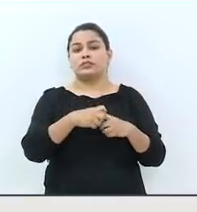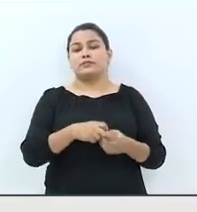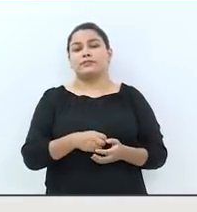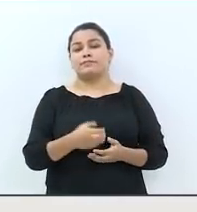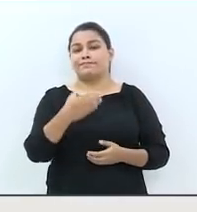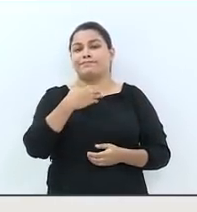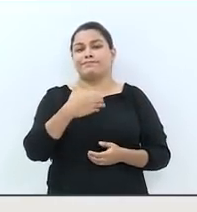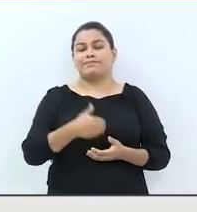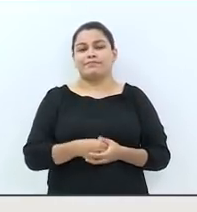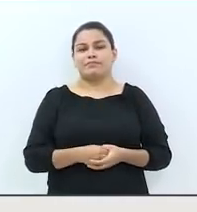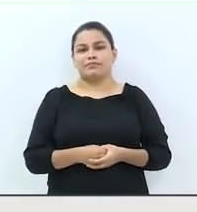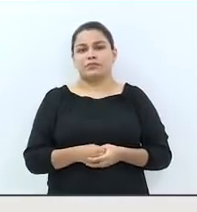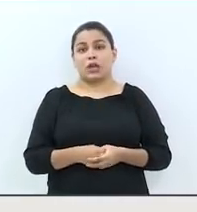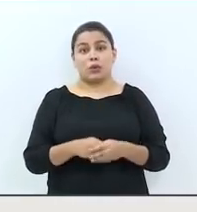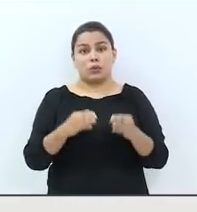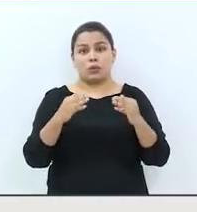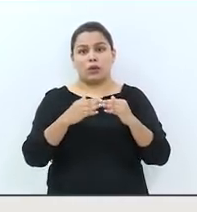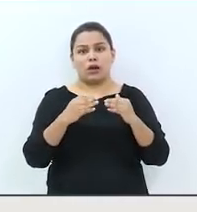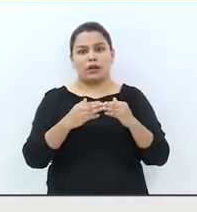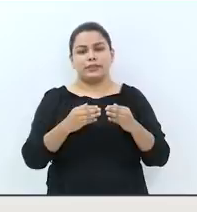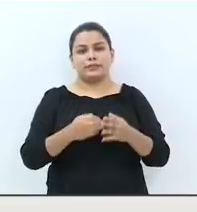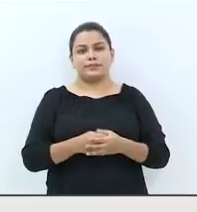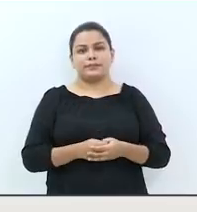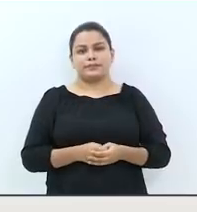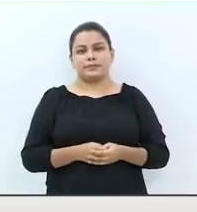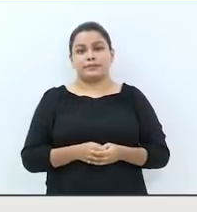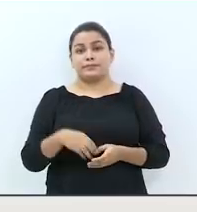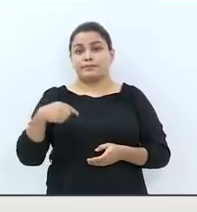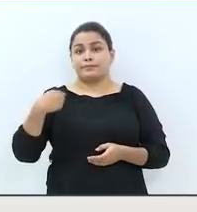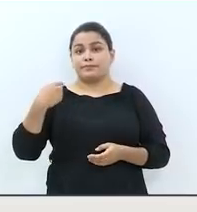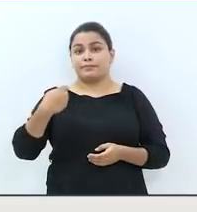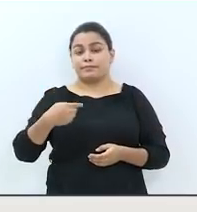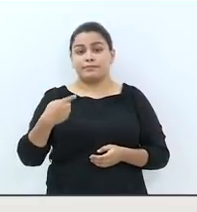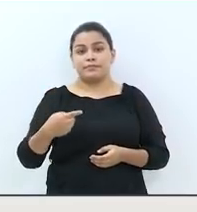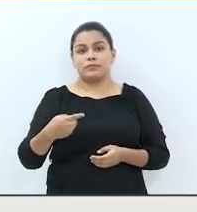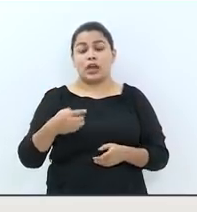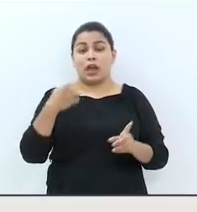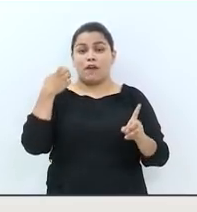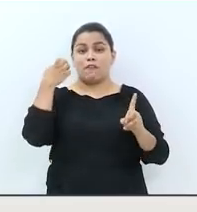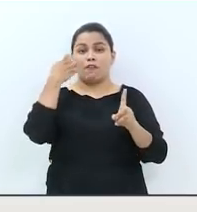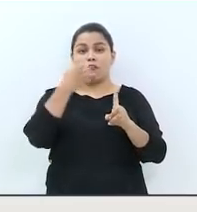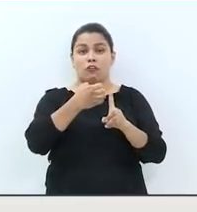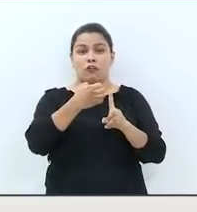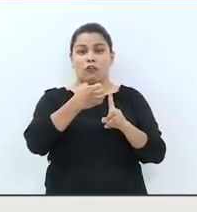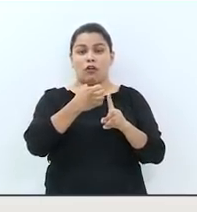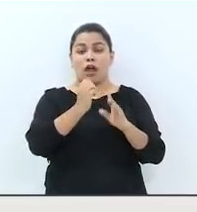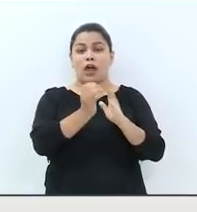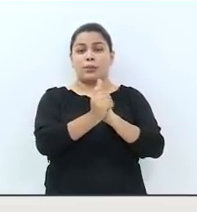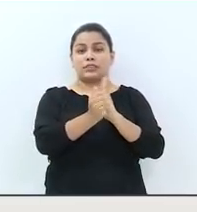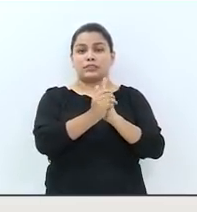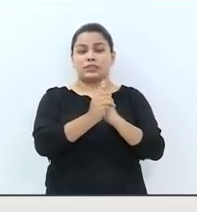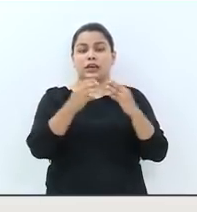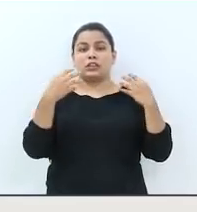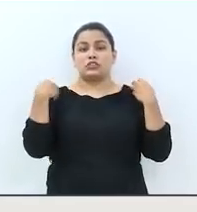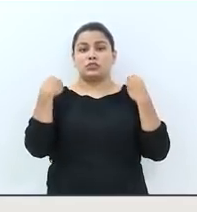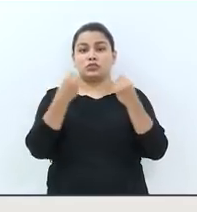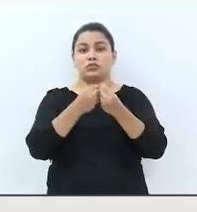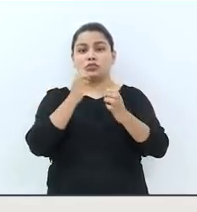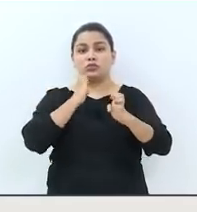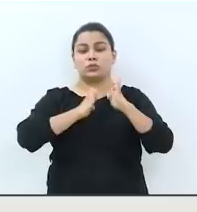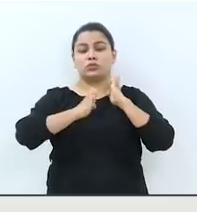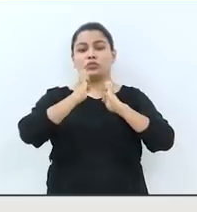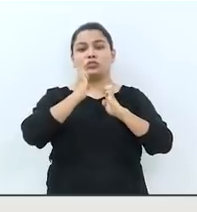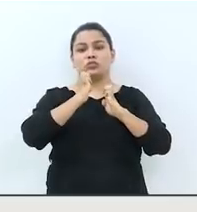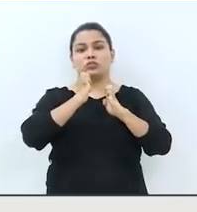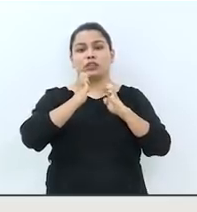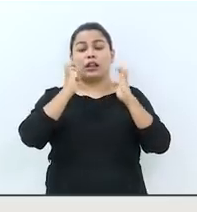titánico. E incluso siempre dentro de este enfoque de las habilidades socioemocionales, la apertura